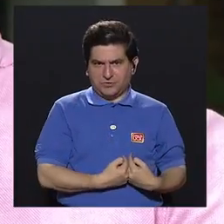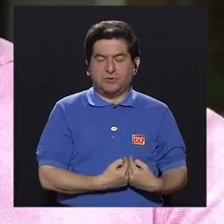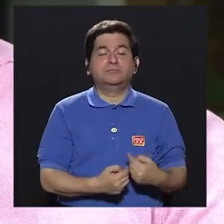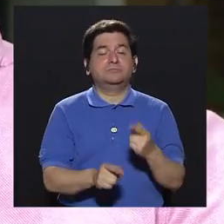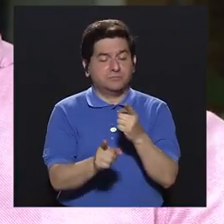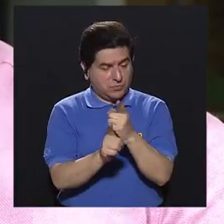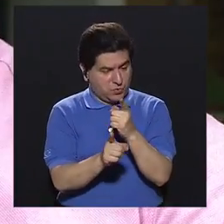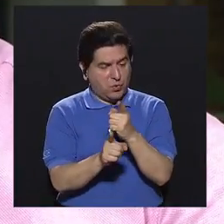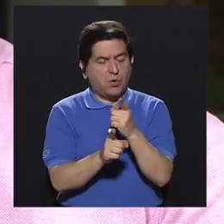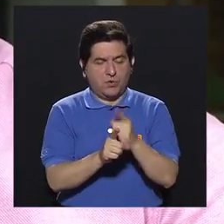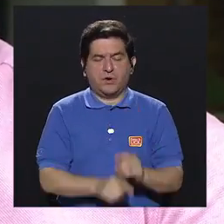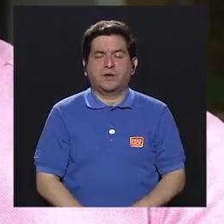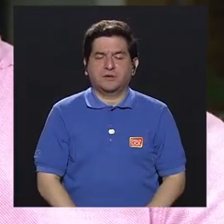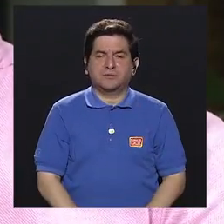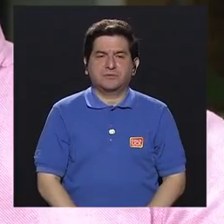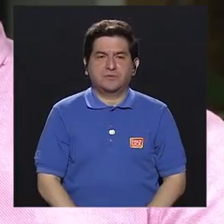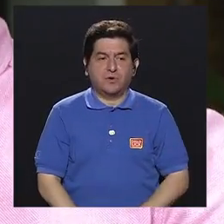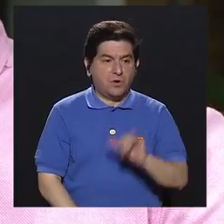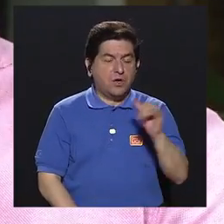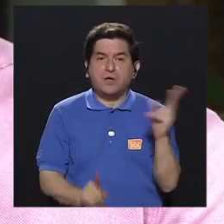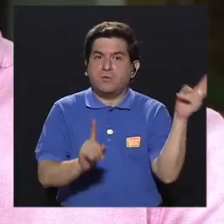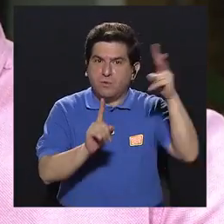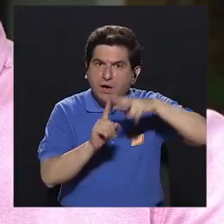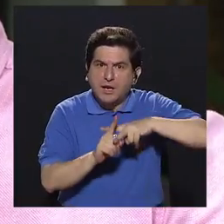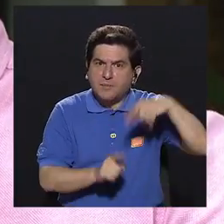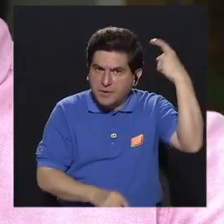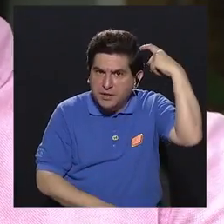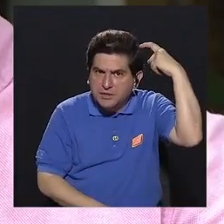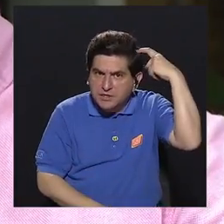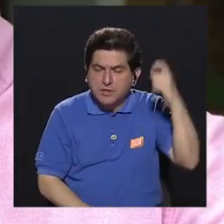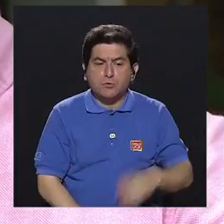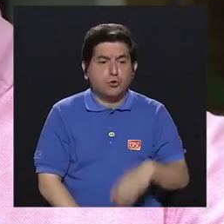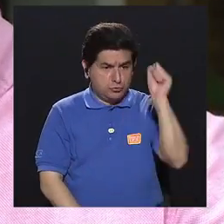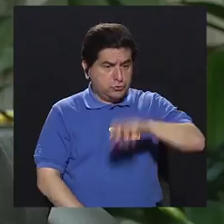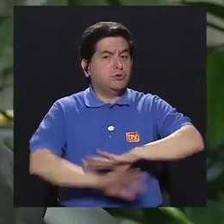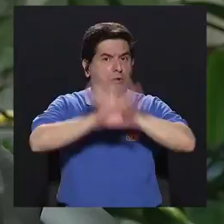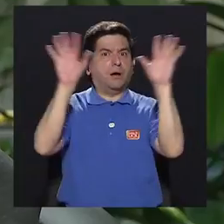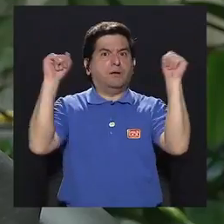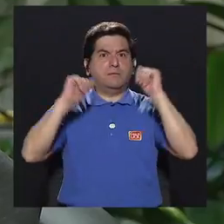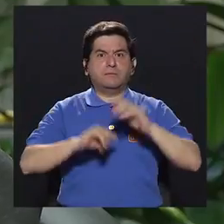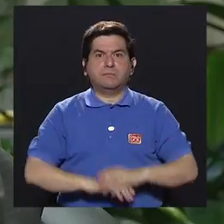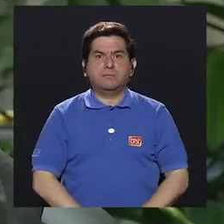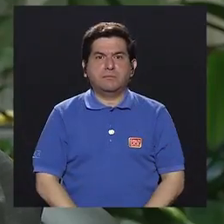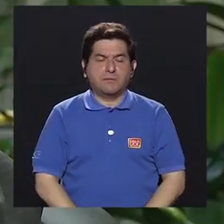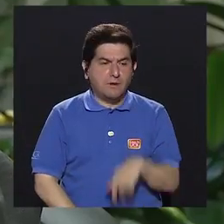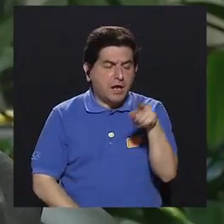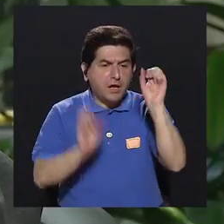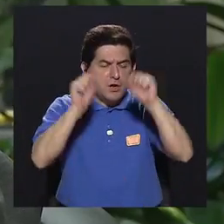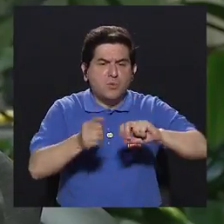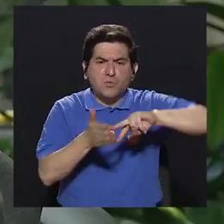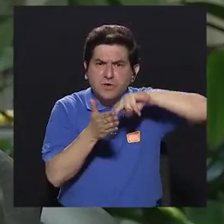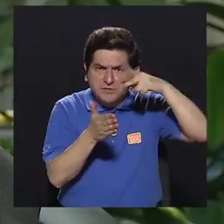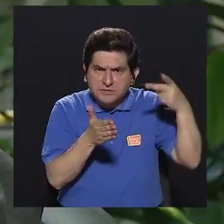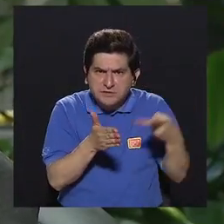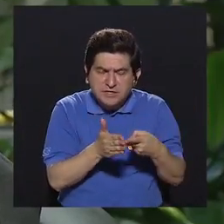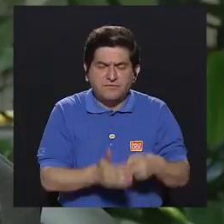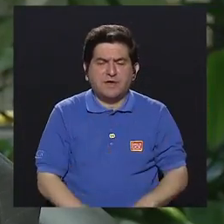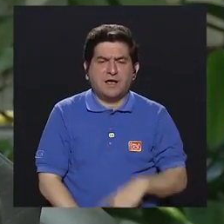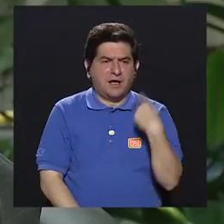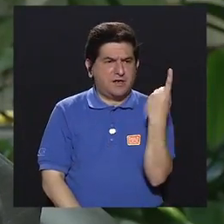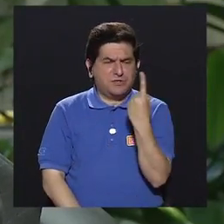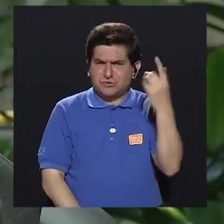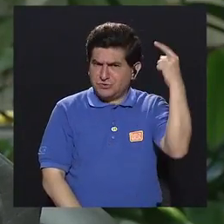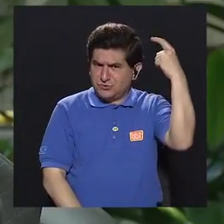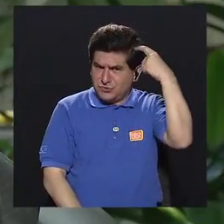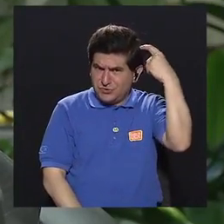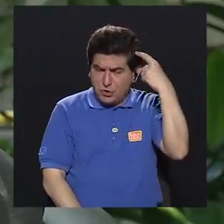Correcto. Un trombo a nivel del corazón, aplican para nivel cerebral. Claro. Porque esto puede causarse no solamente en el